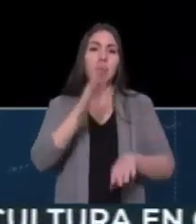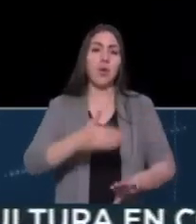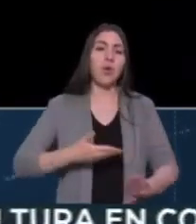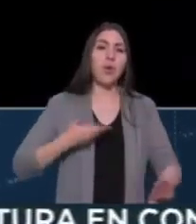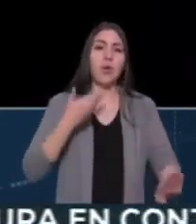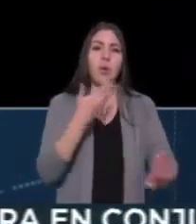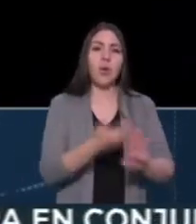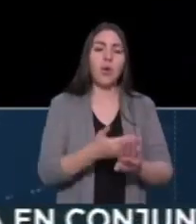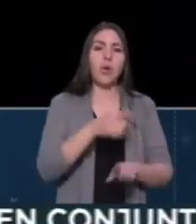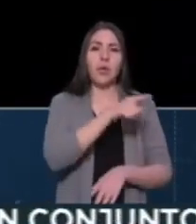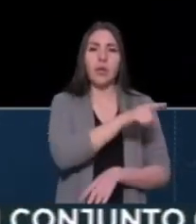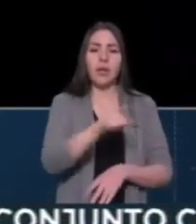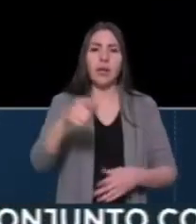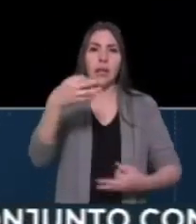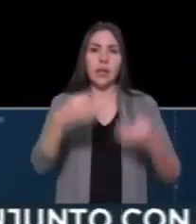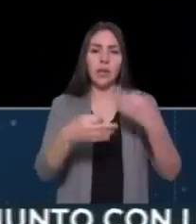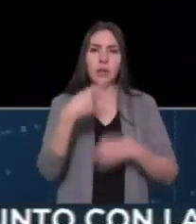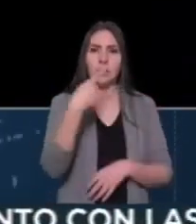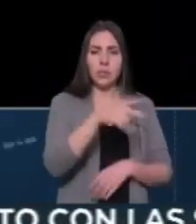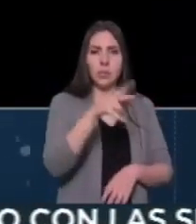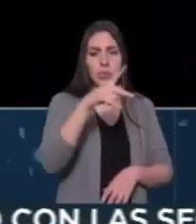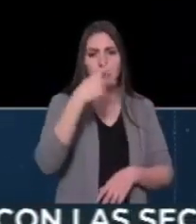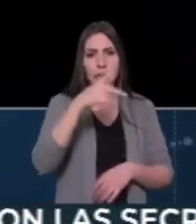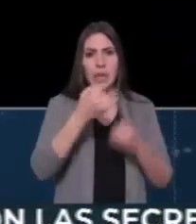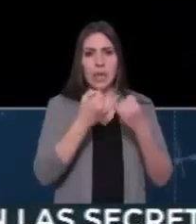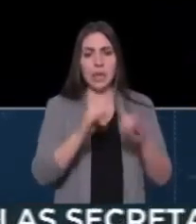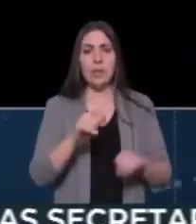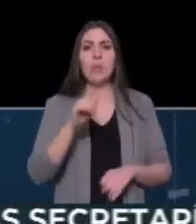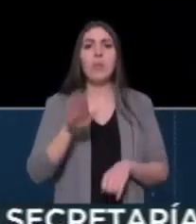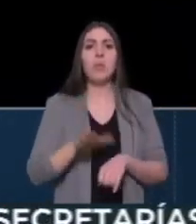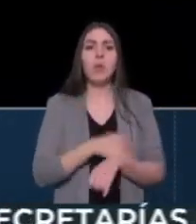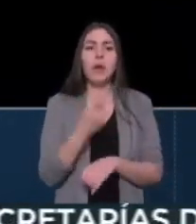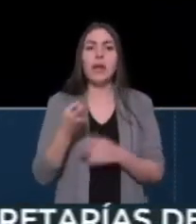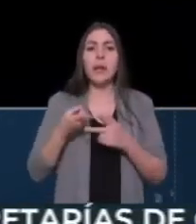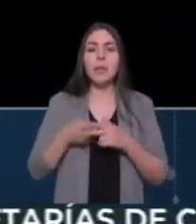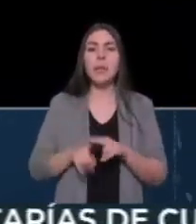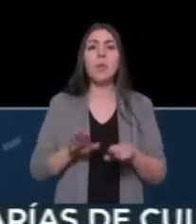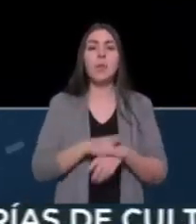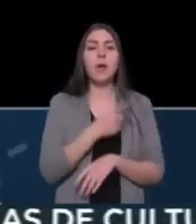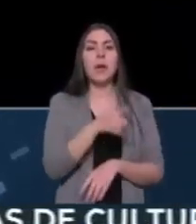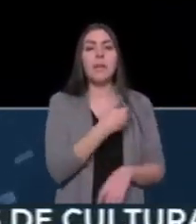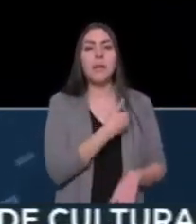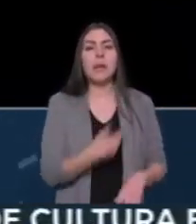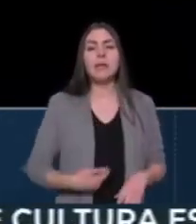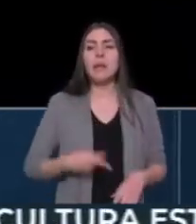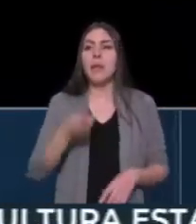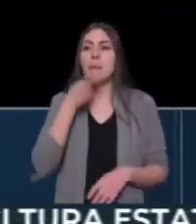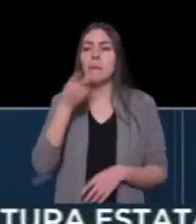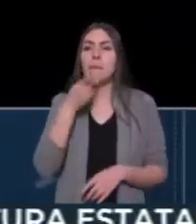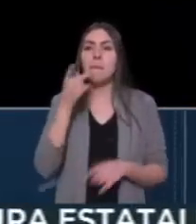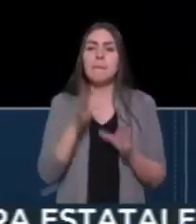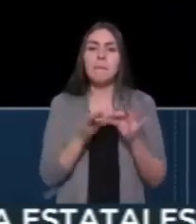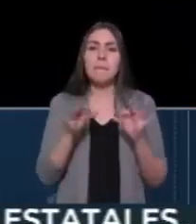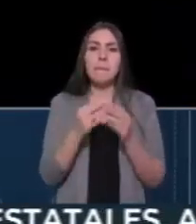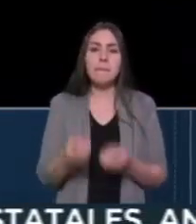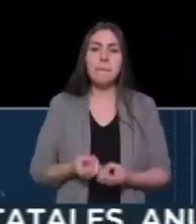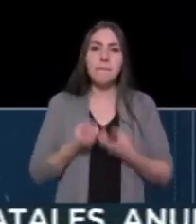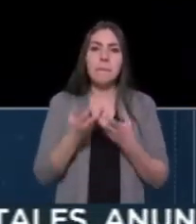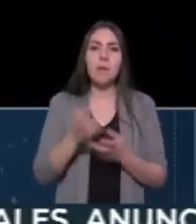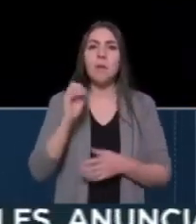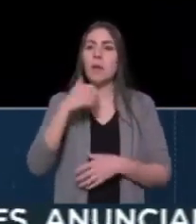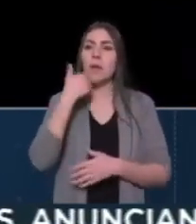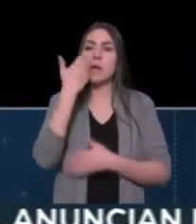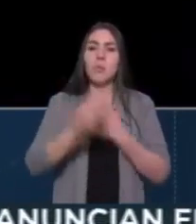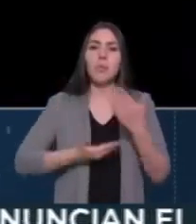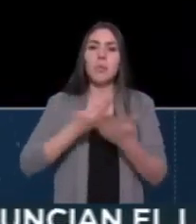su autonomía a partir de las declaraciones del presidente, de la iniciativa de reforma, etcétera, hasta el punto en el que se habla de